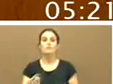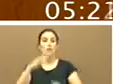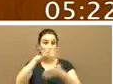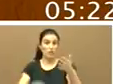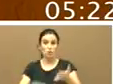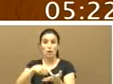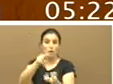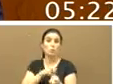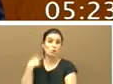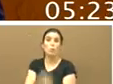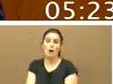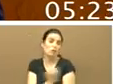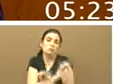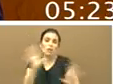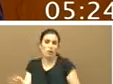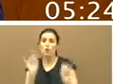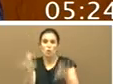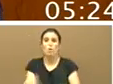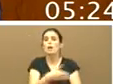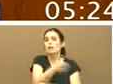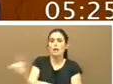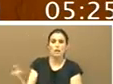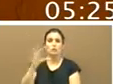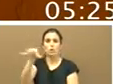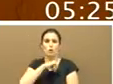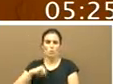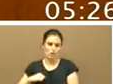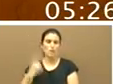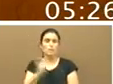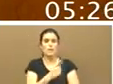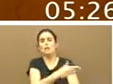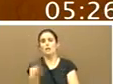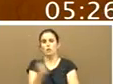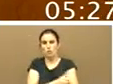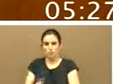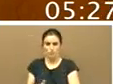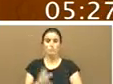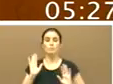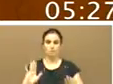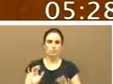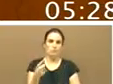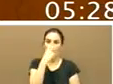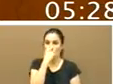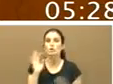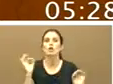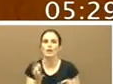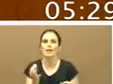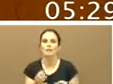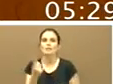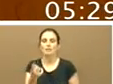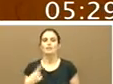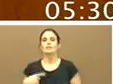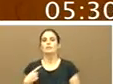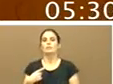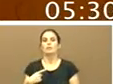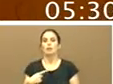impuestos, por supuesto, que el resto de ciudadanos, igual que el resto de las comunidades autónomas de España. Pero, fíjense, curiosamente, la que